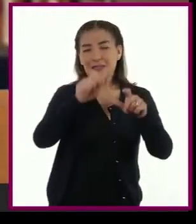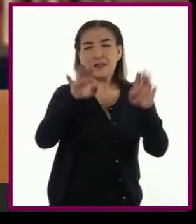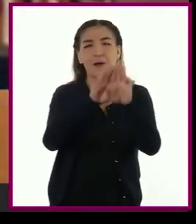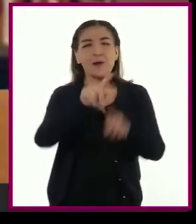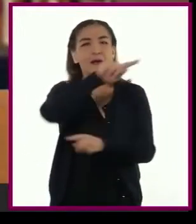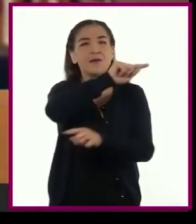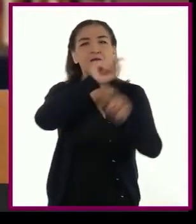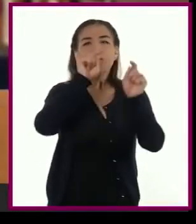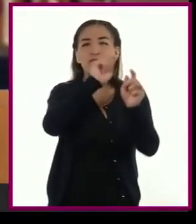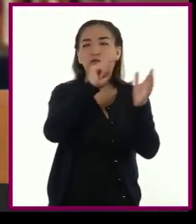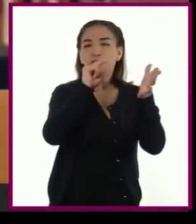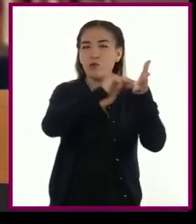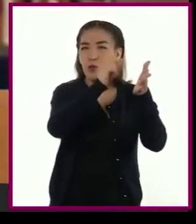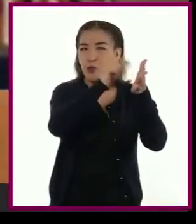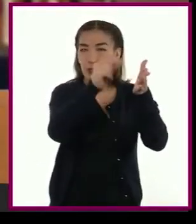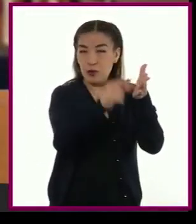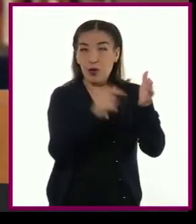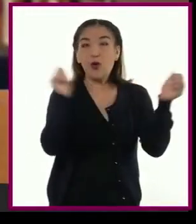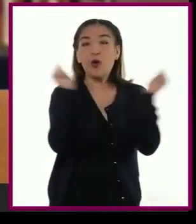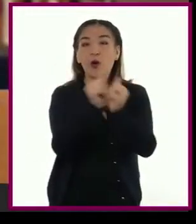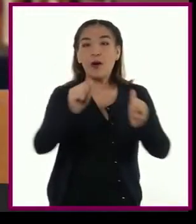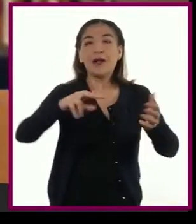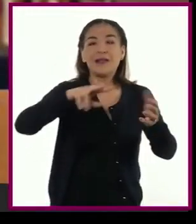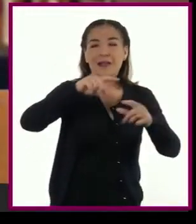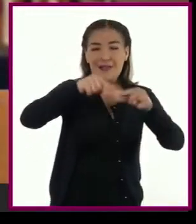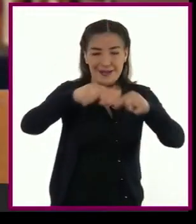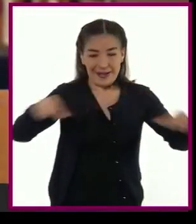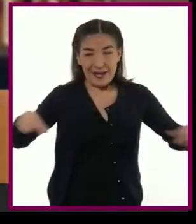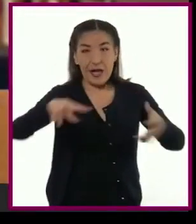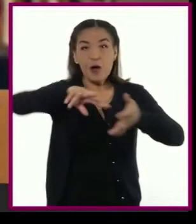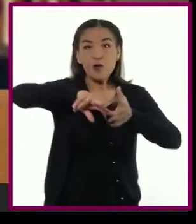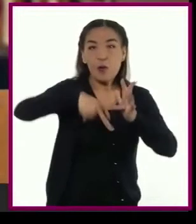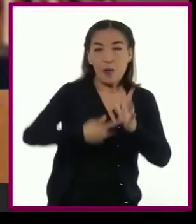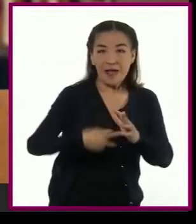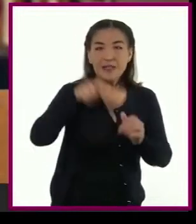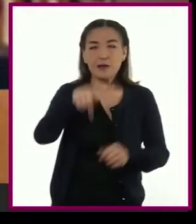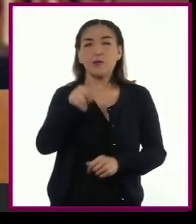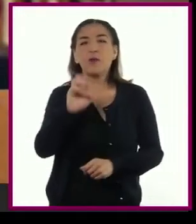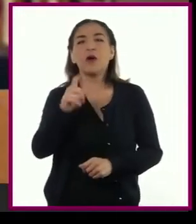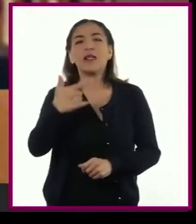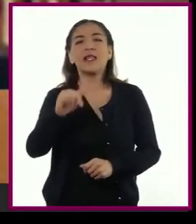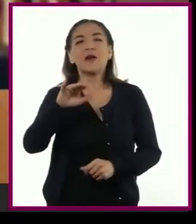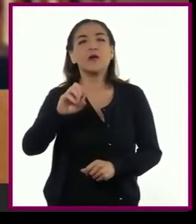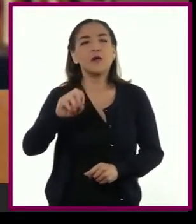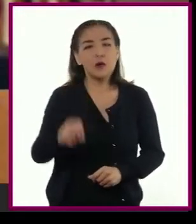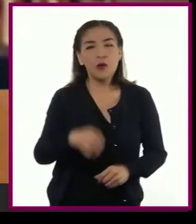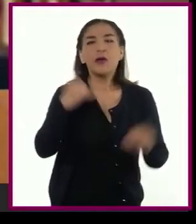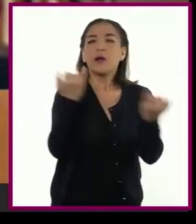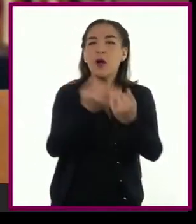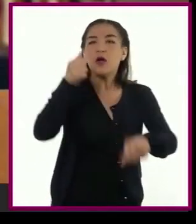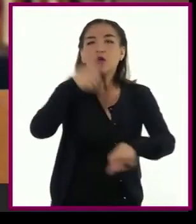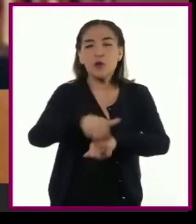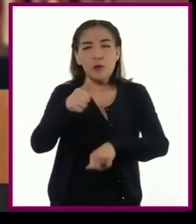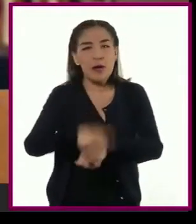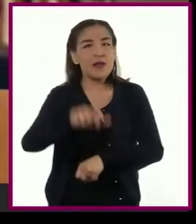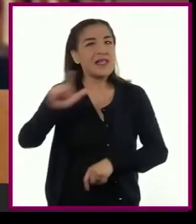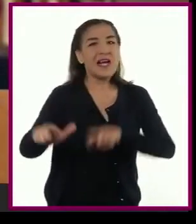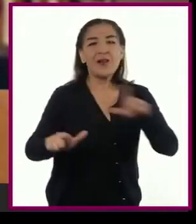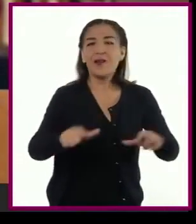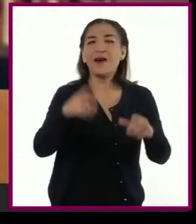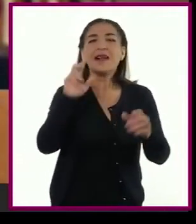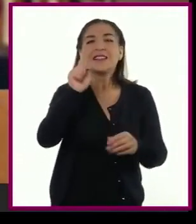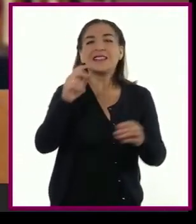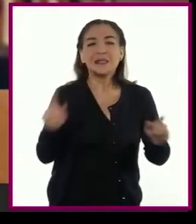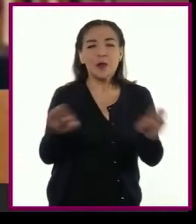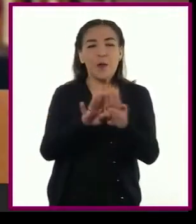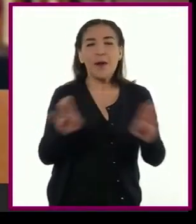la construcción con la regla y compás de un polígono regular y con número de lados impar